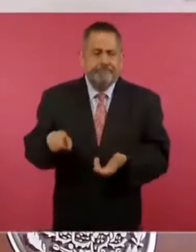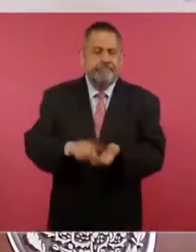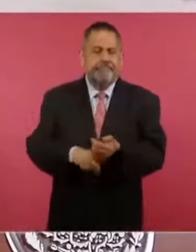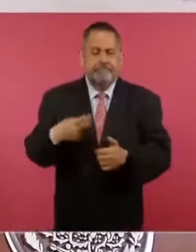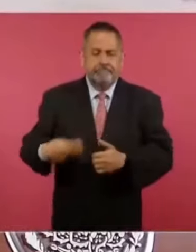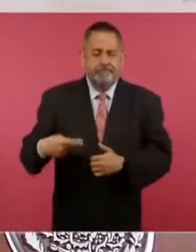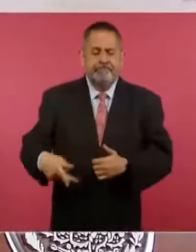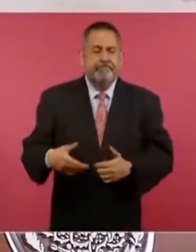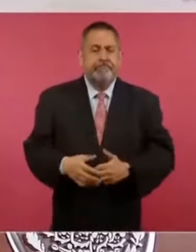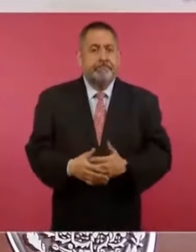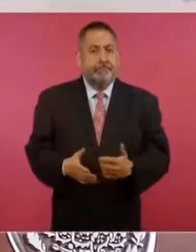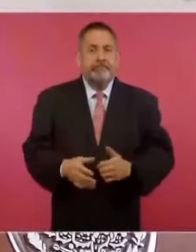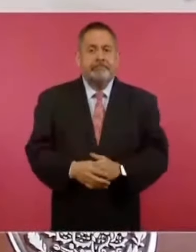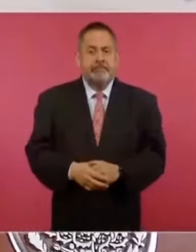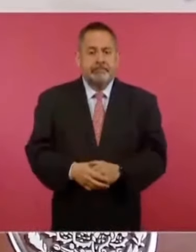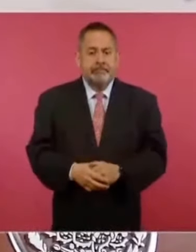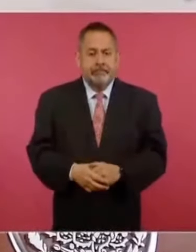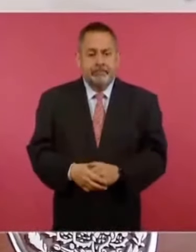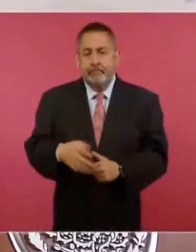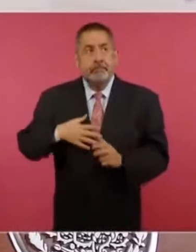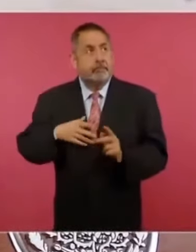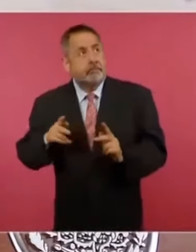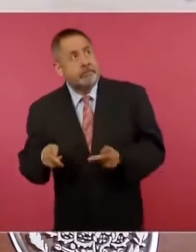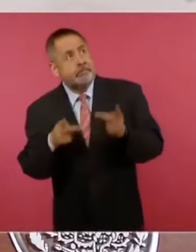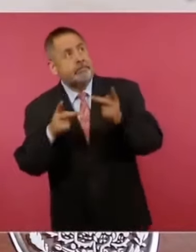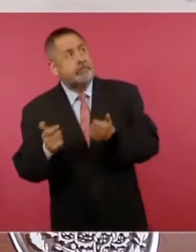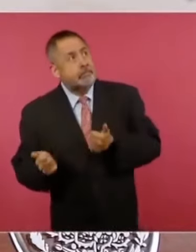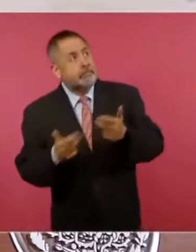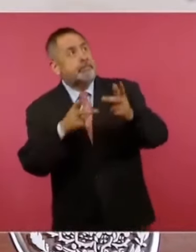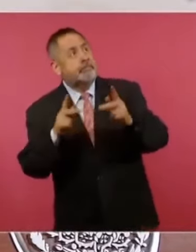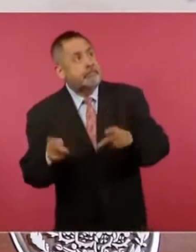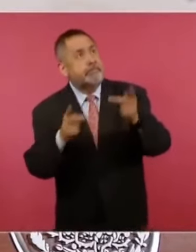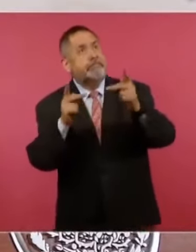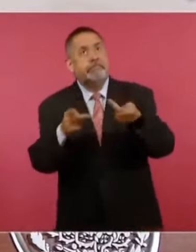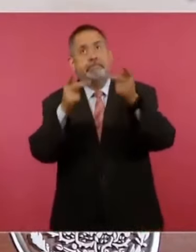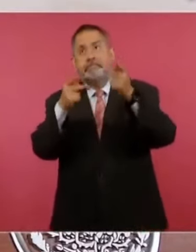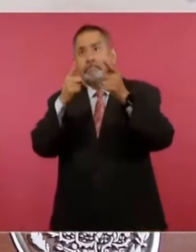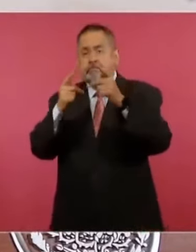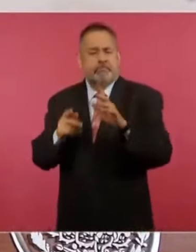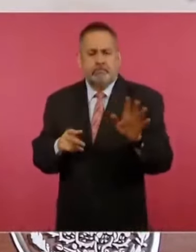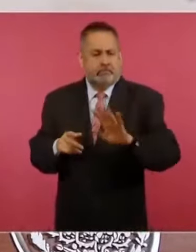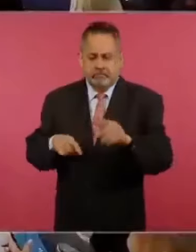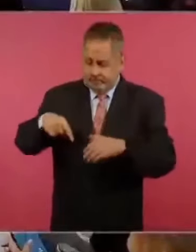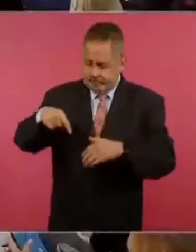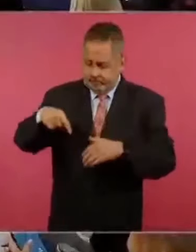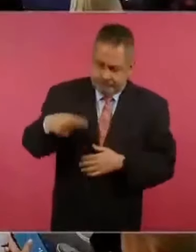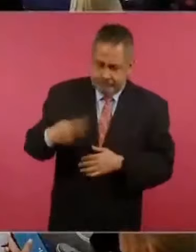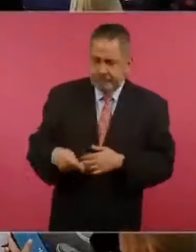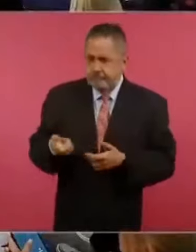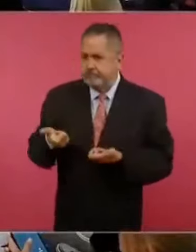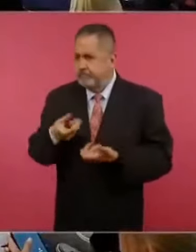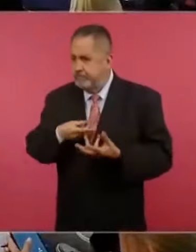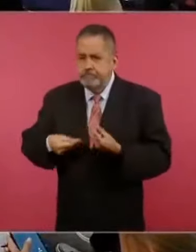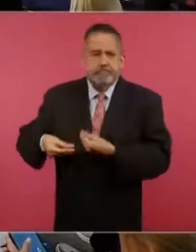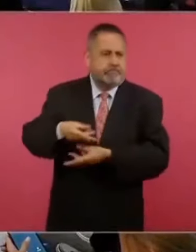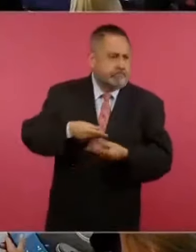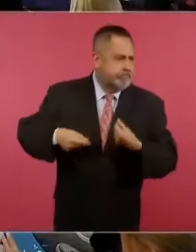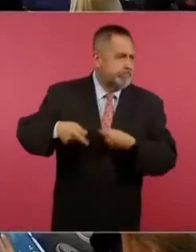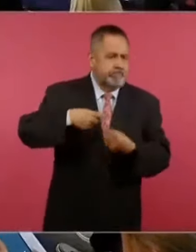O sea, no de la venta del petróleo crudo al extranjero.